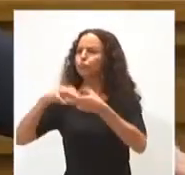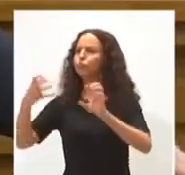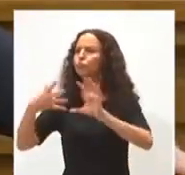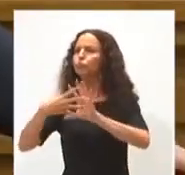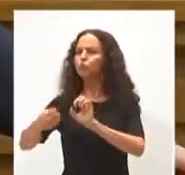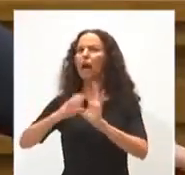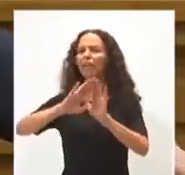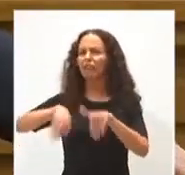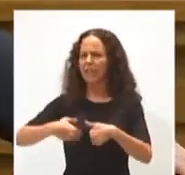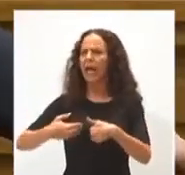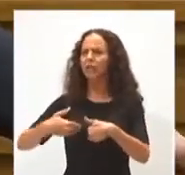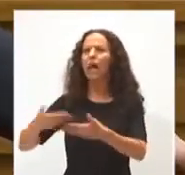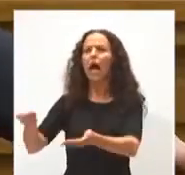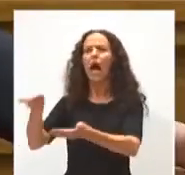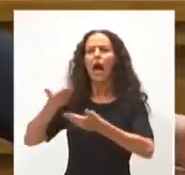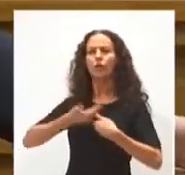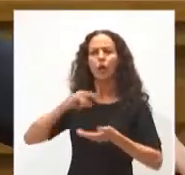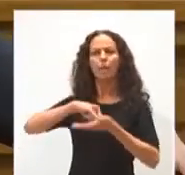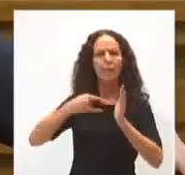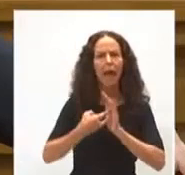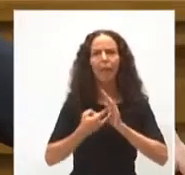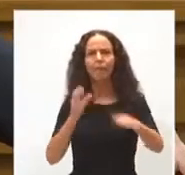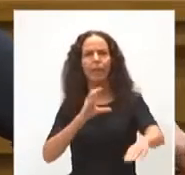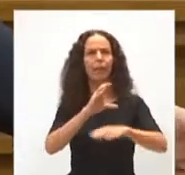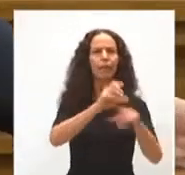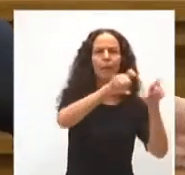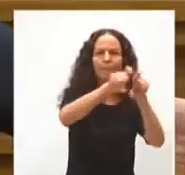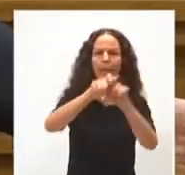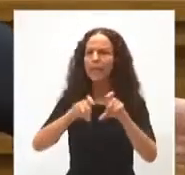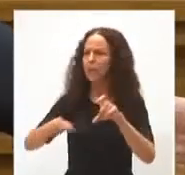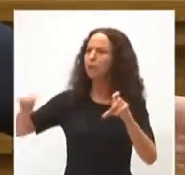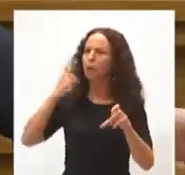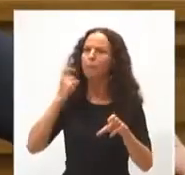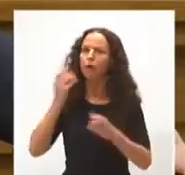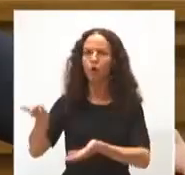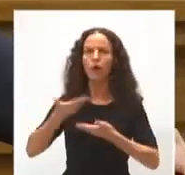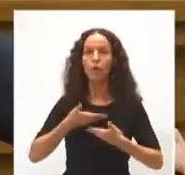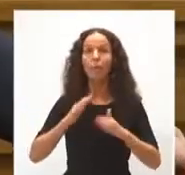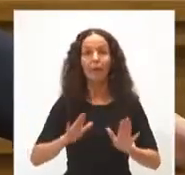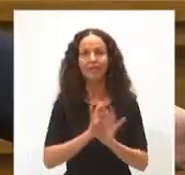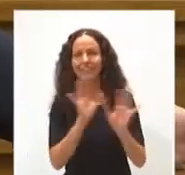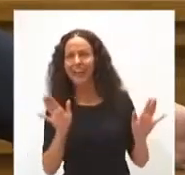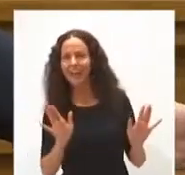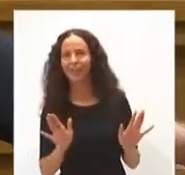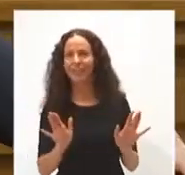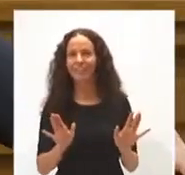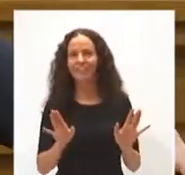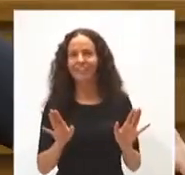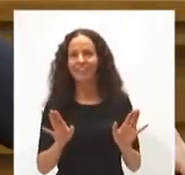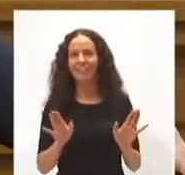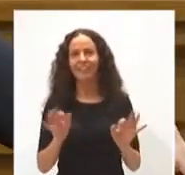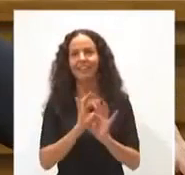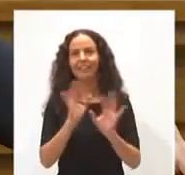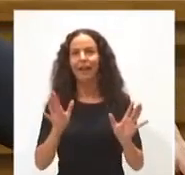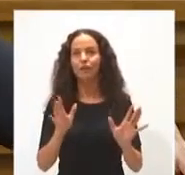nos ayudan en los planes de financiación de empresas etcétera pero evidentemente evidentemente lo que